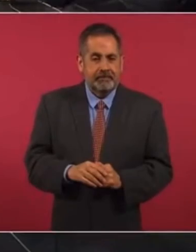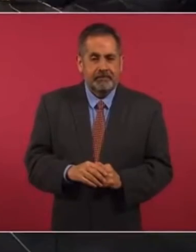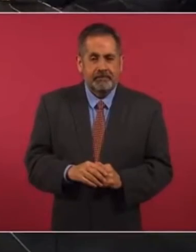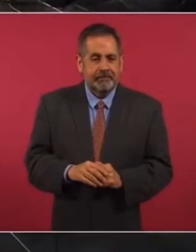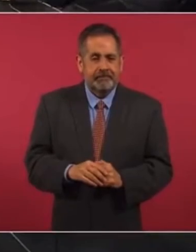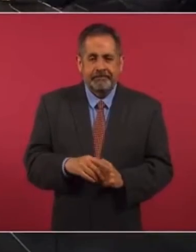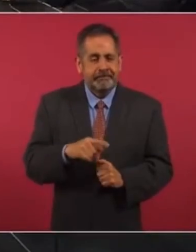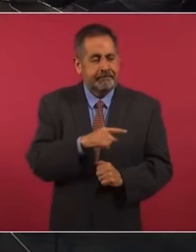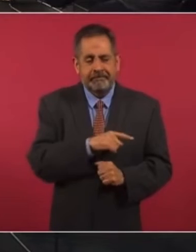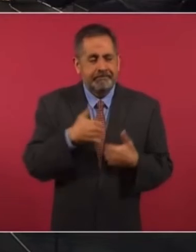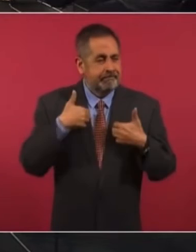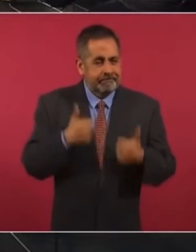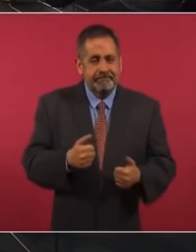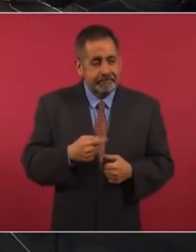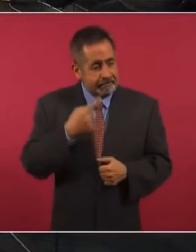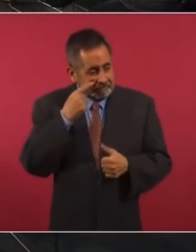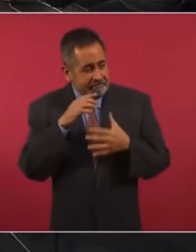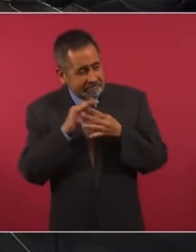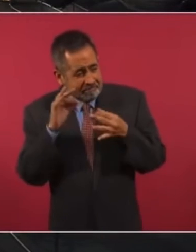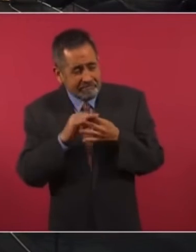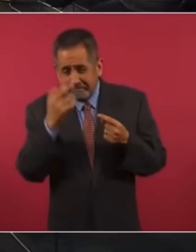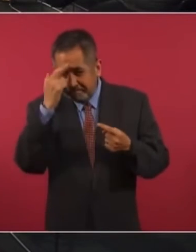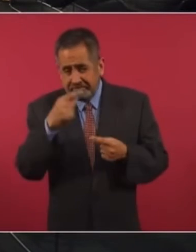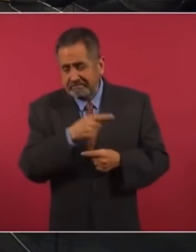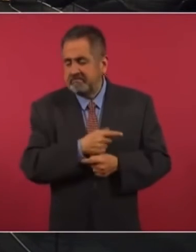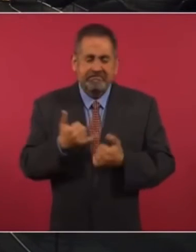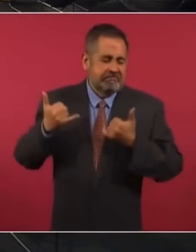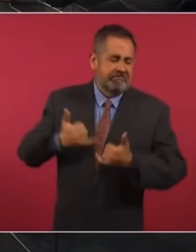entienden razones.